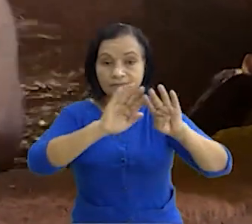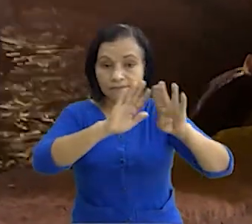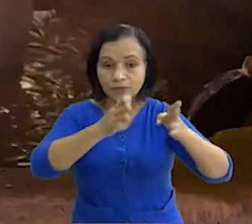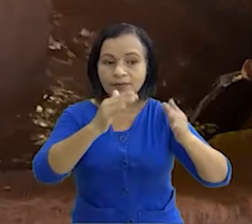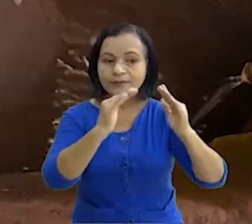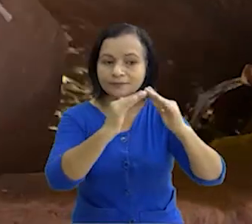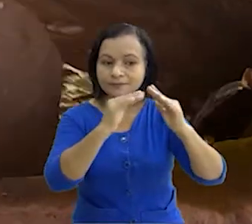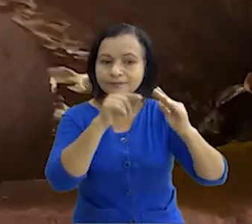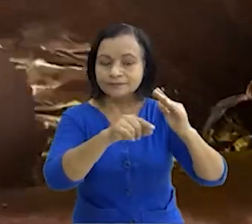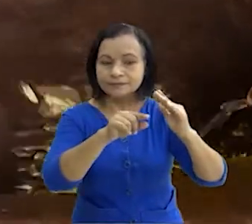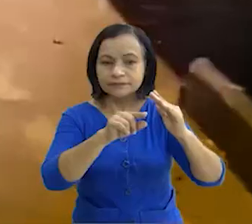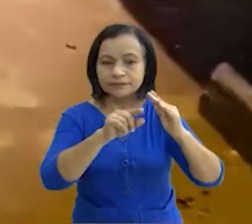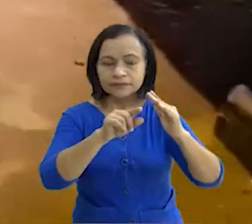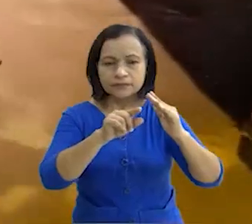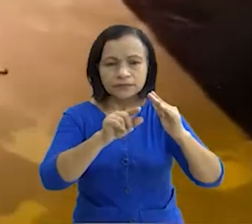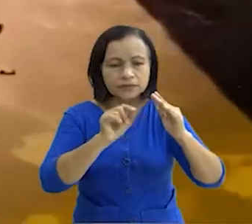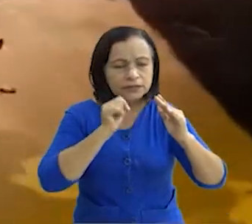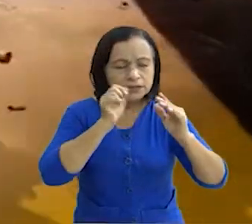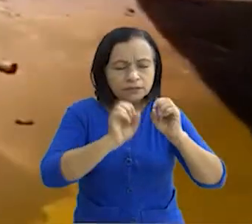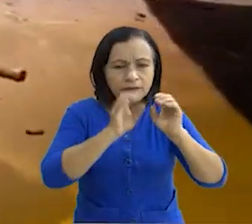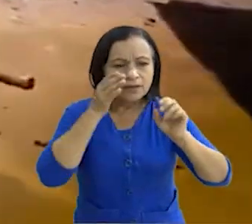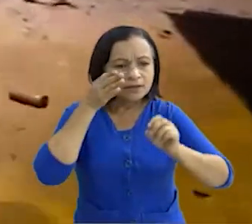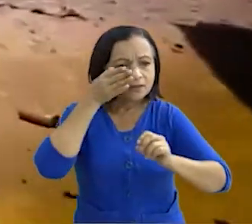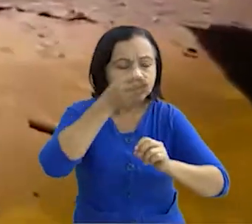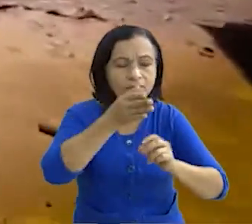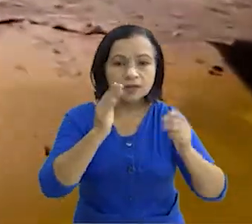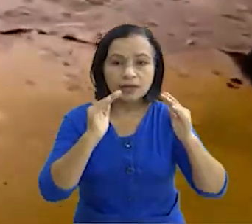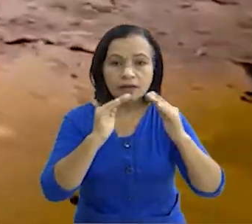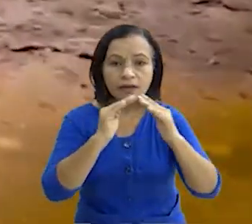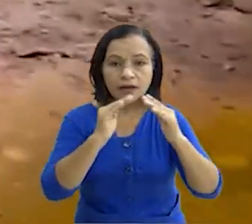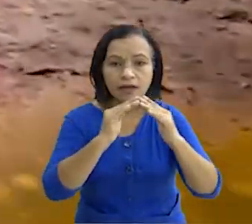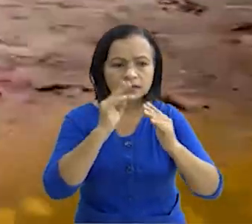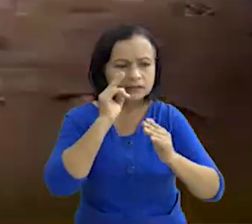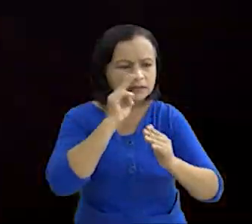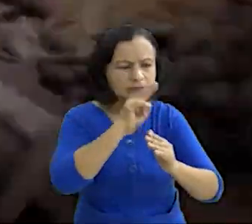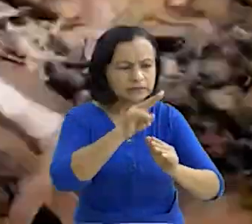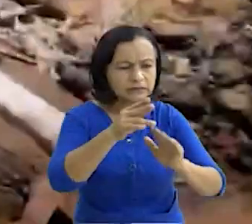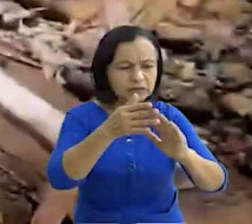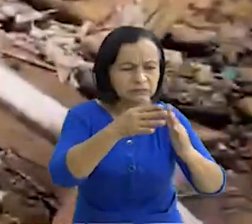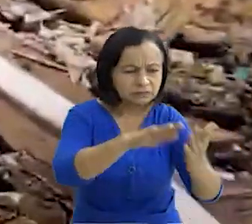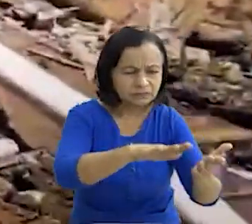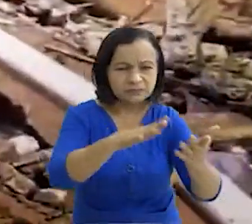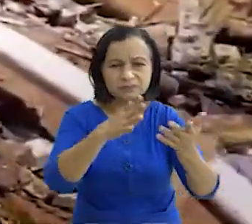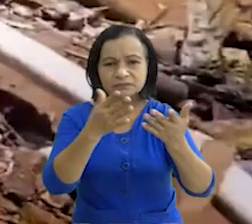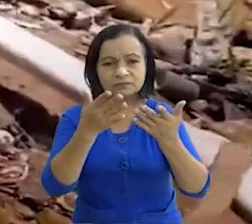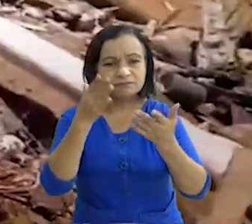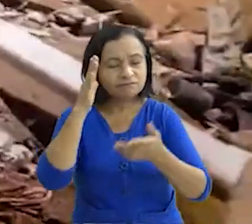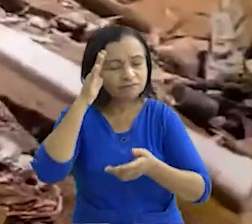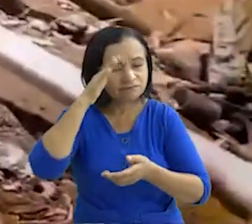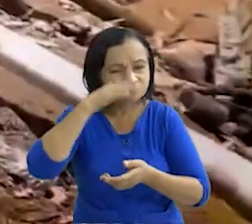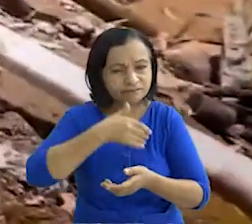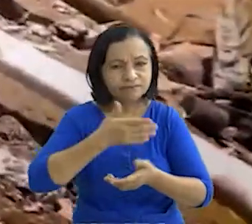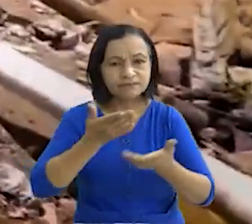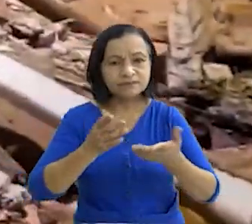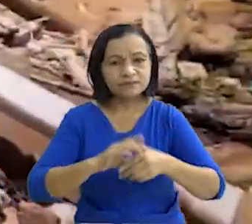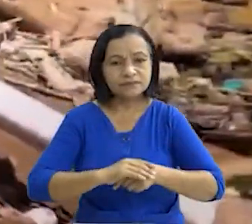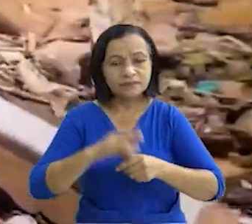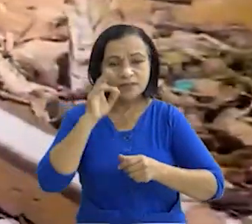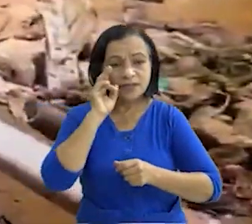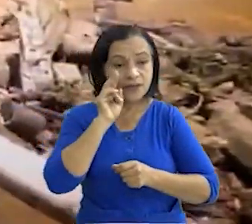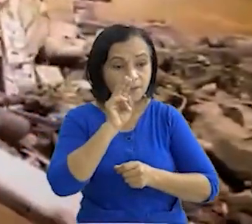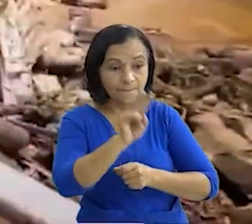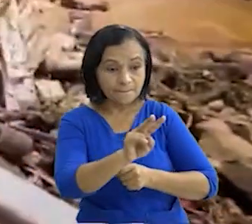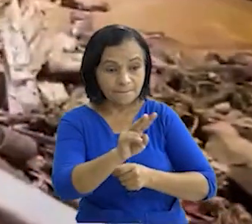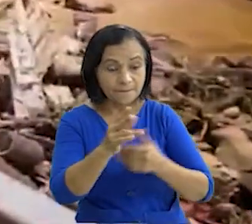sucedió eso, pero yo al siguiente día que llegué a casa, ya miré todo destruido. Fue triste. Y ver, pues,